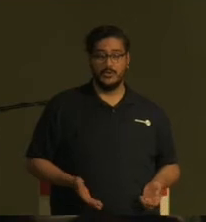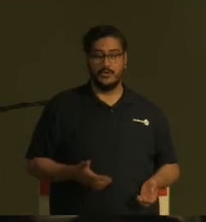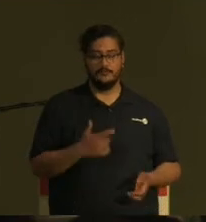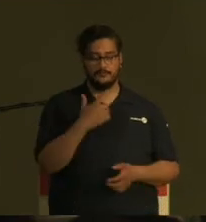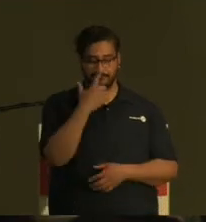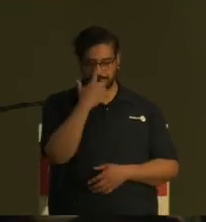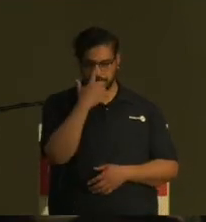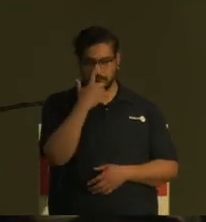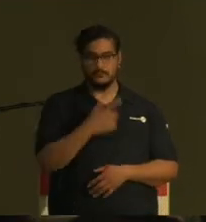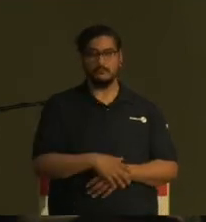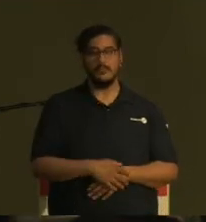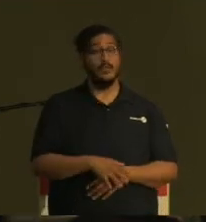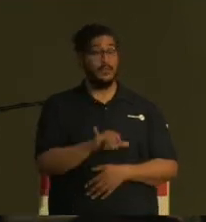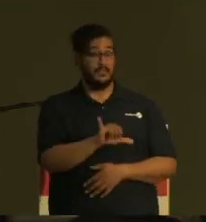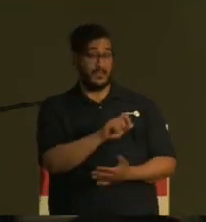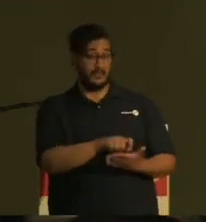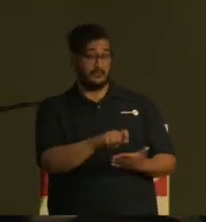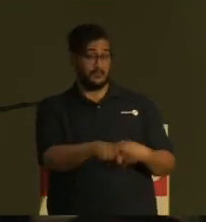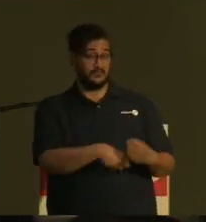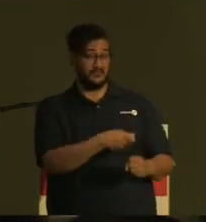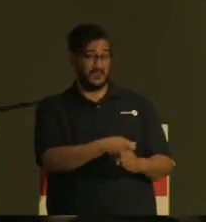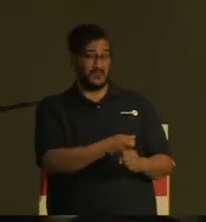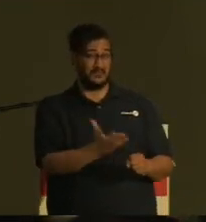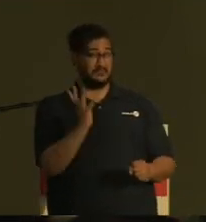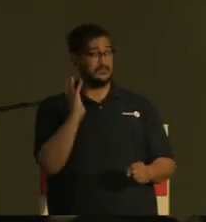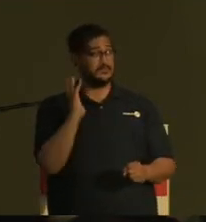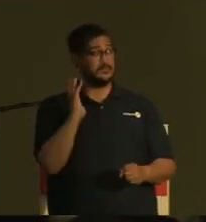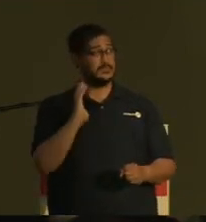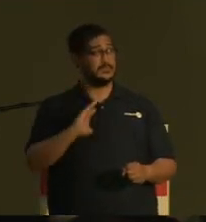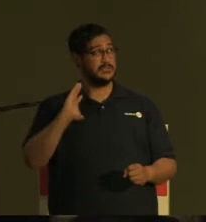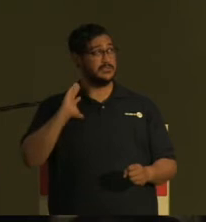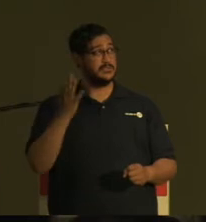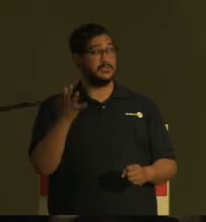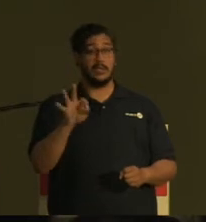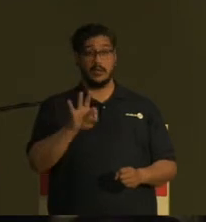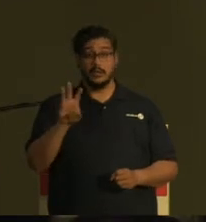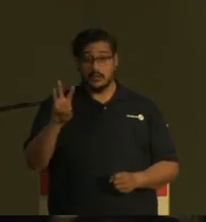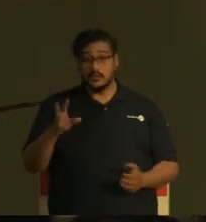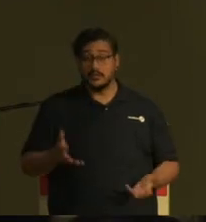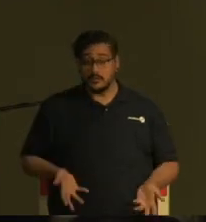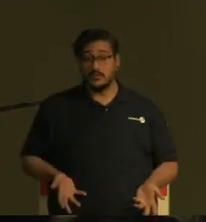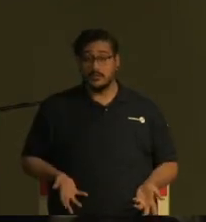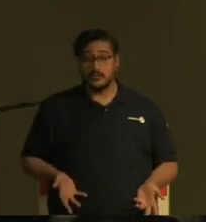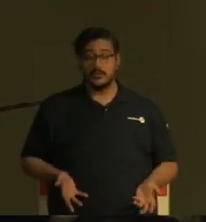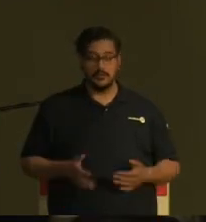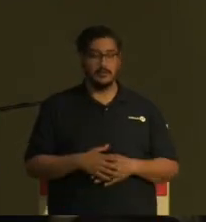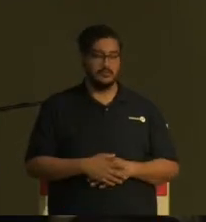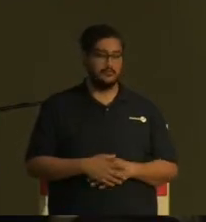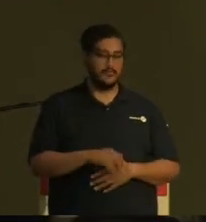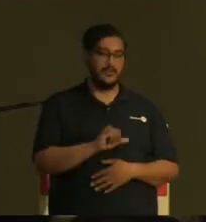Y por el año en que fue escrito ese libro, que fue el año 96, ¿no? Pues el AIDS, ¿no? Era